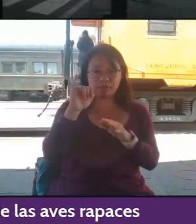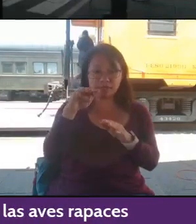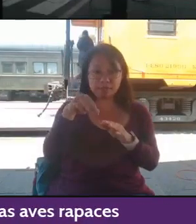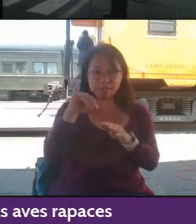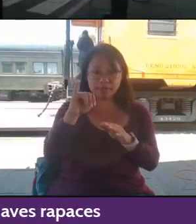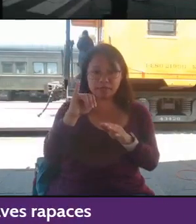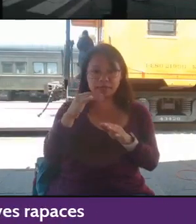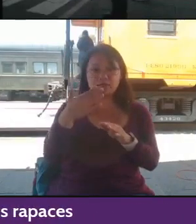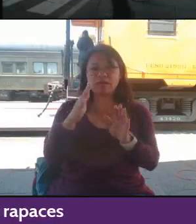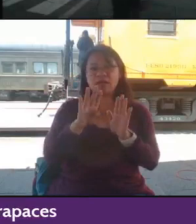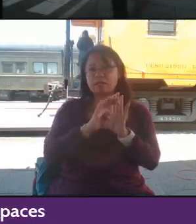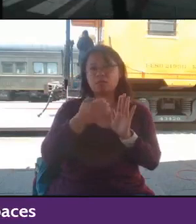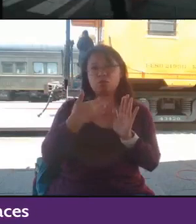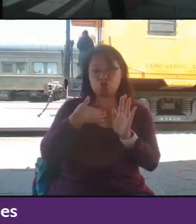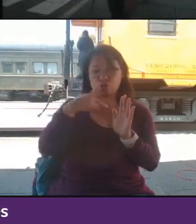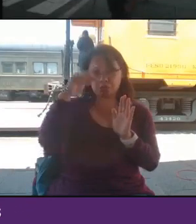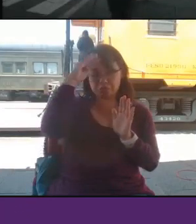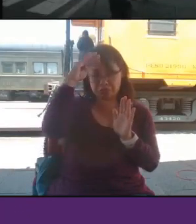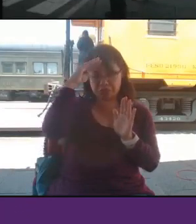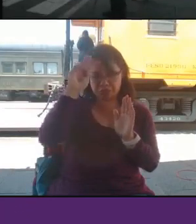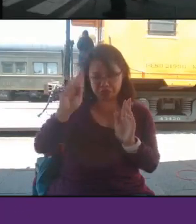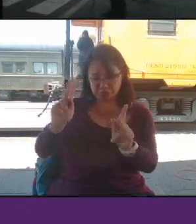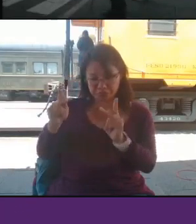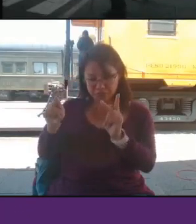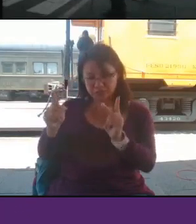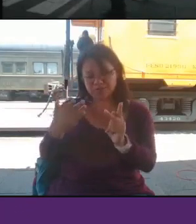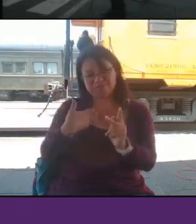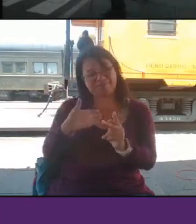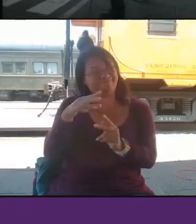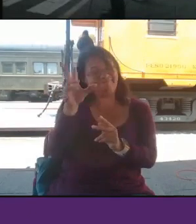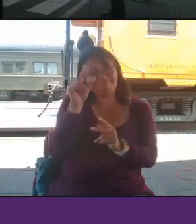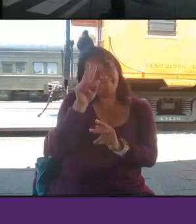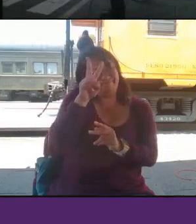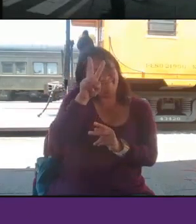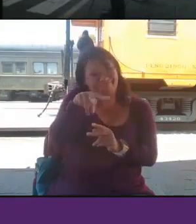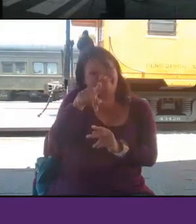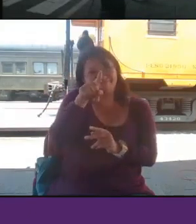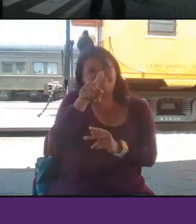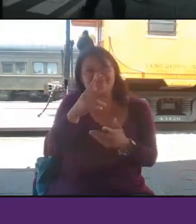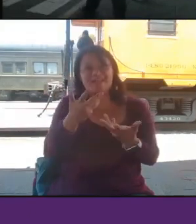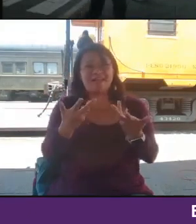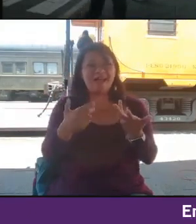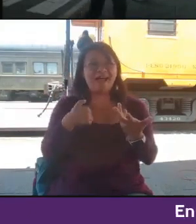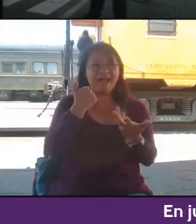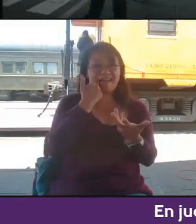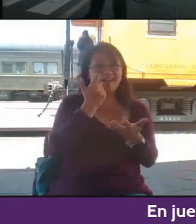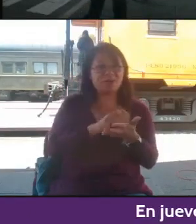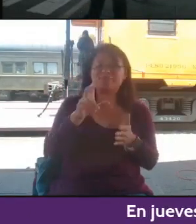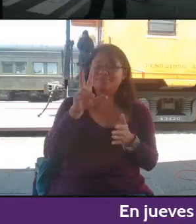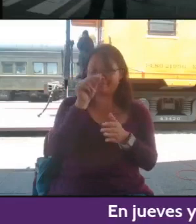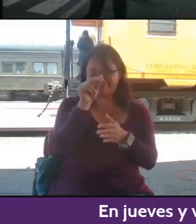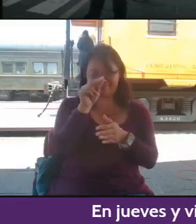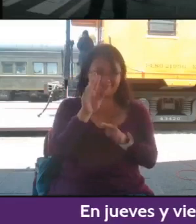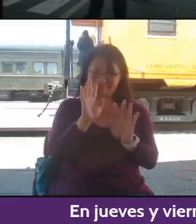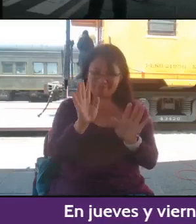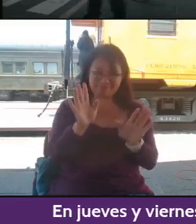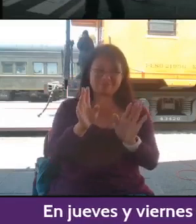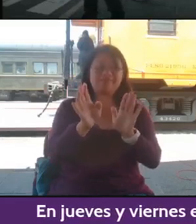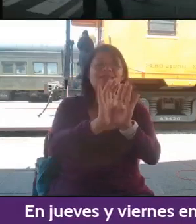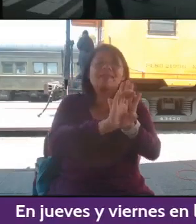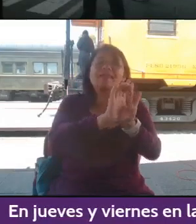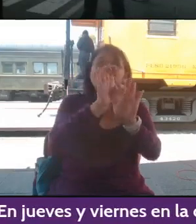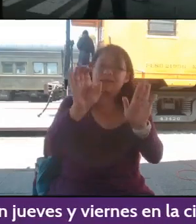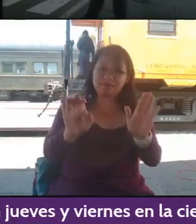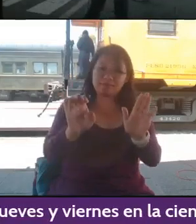yo pensara en vender a Kimi, cosa que obviamente no pienso ni voy a pensar, nadie se emocione, si yo lo pensara, el recurso que